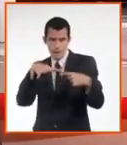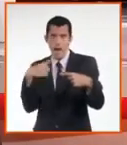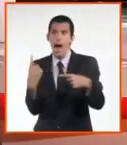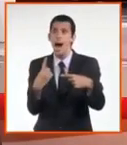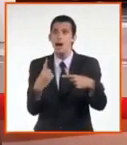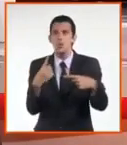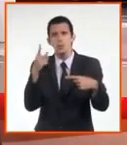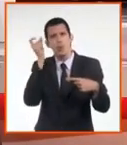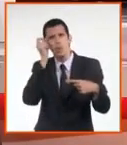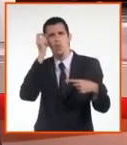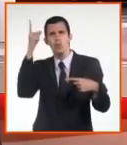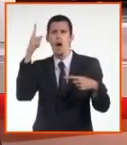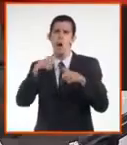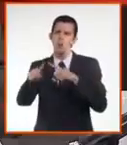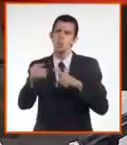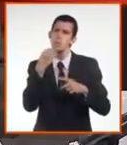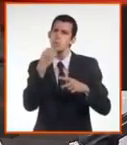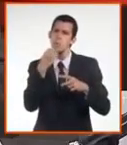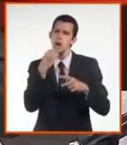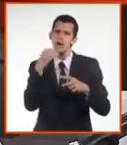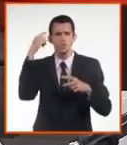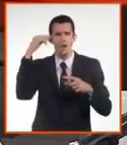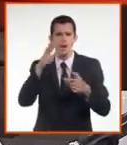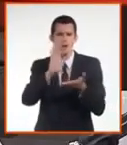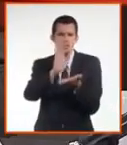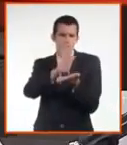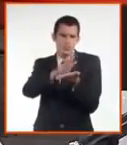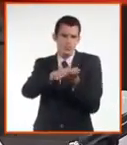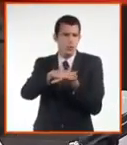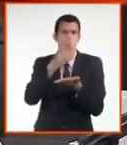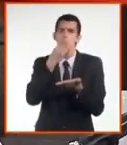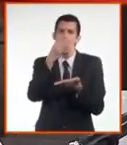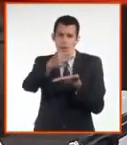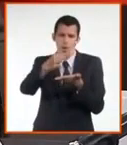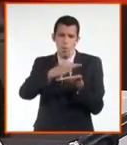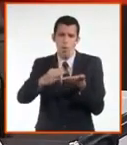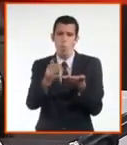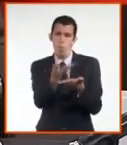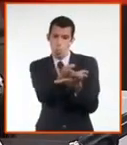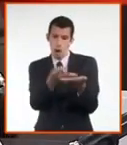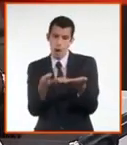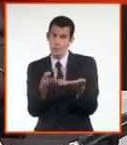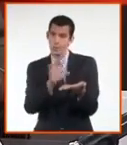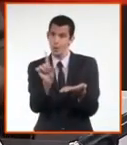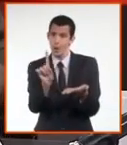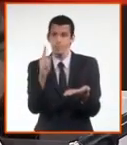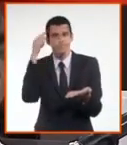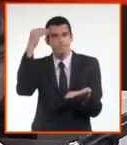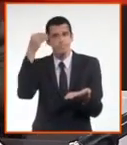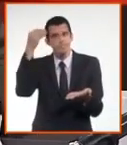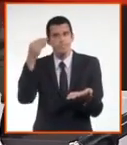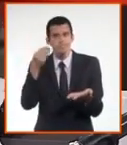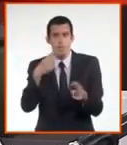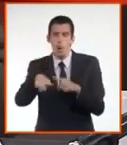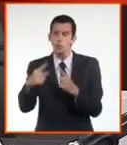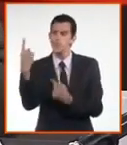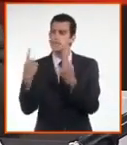no hubo la necesidad de declarar interruptores o de ese grupo de compañeros entonces